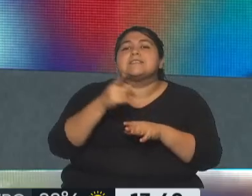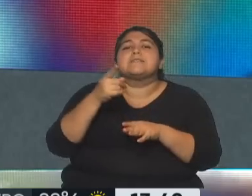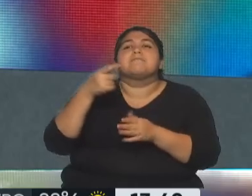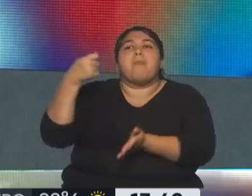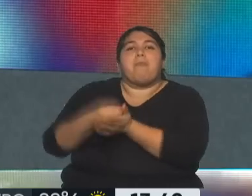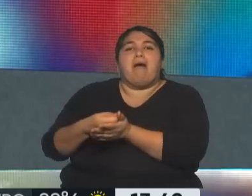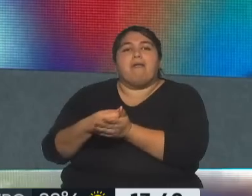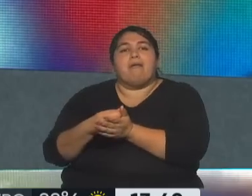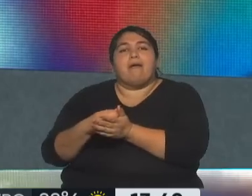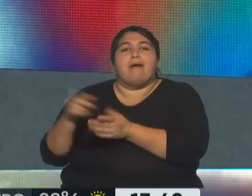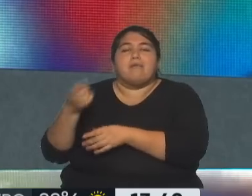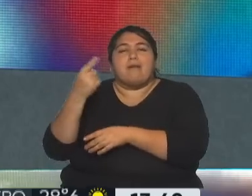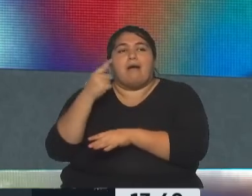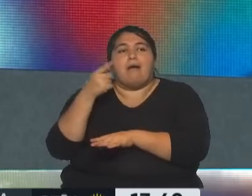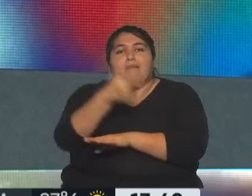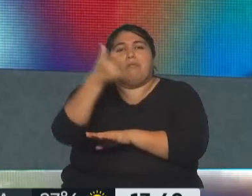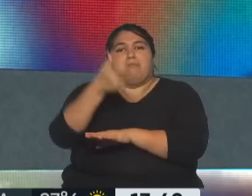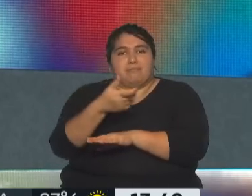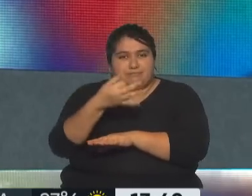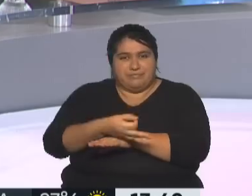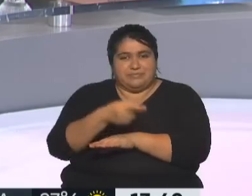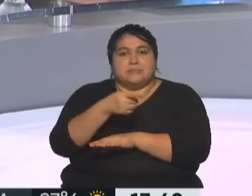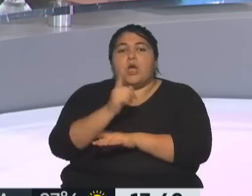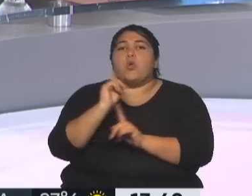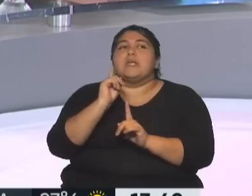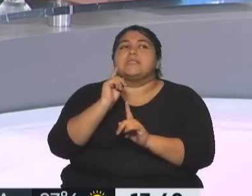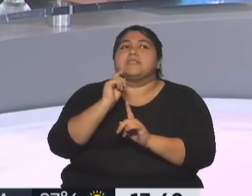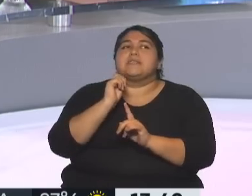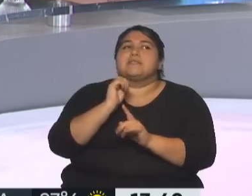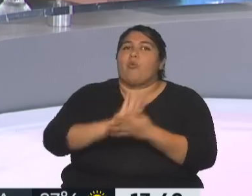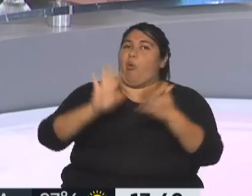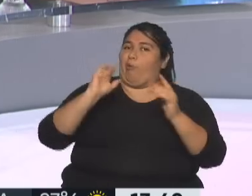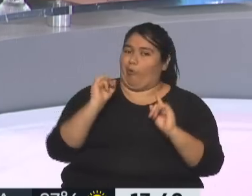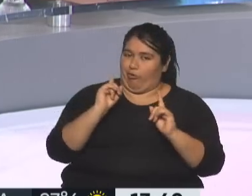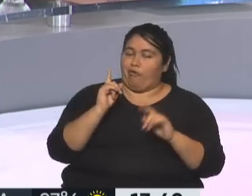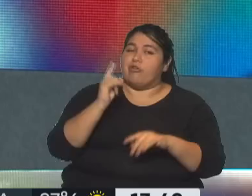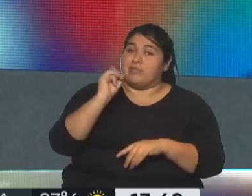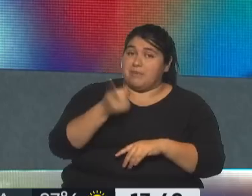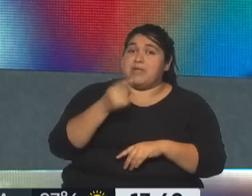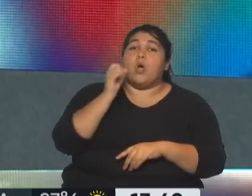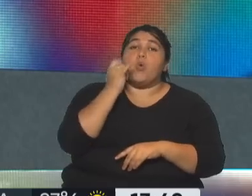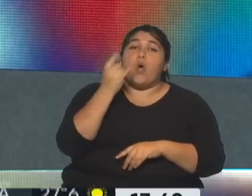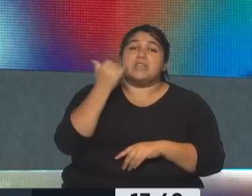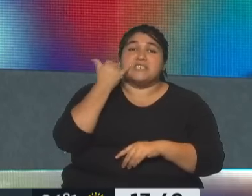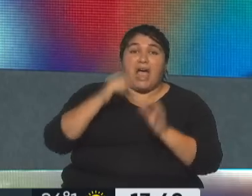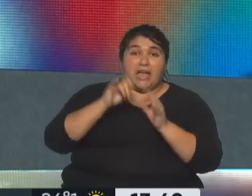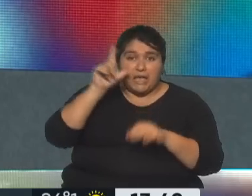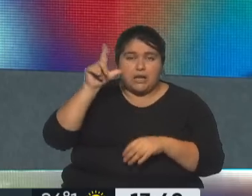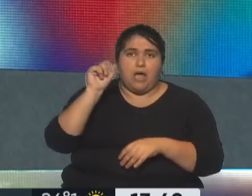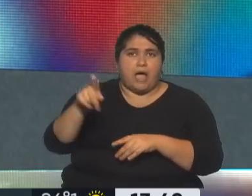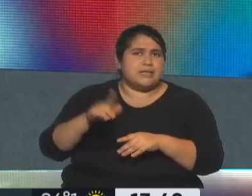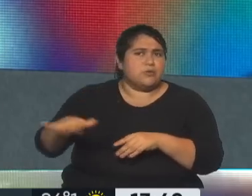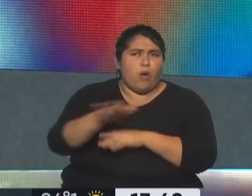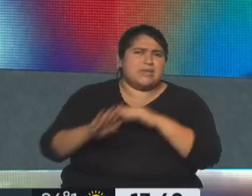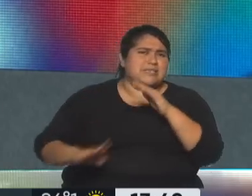a plena luz del día, especialmente y específicamente, no es casualidad, también lo hemos tratado en otros programas, en Guayaquil, que es un centro neurálgico